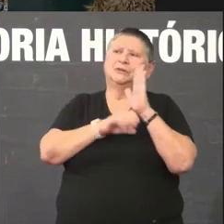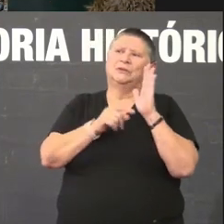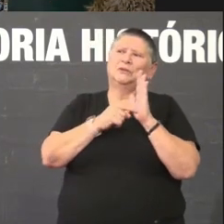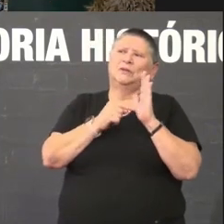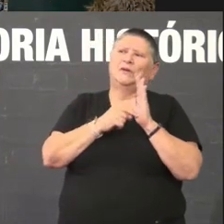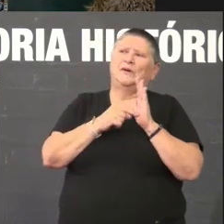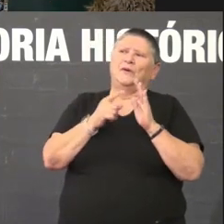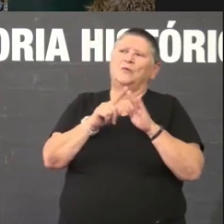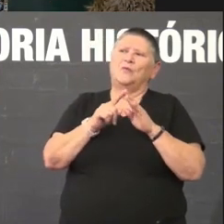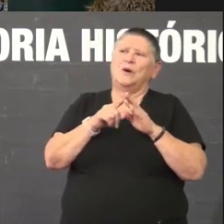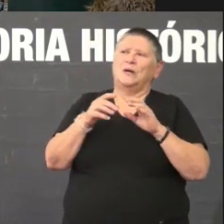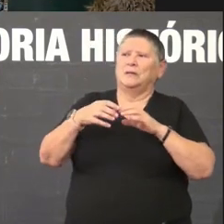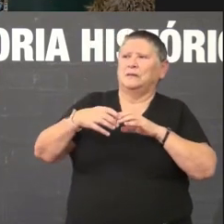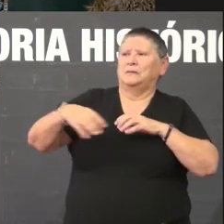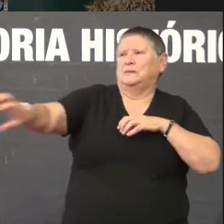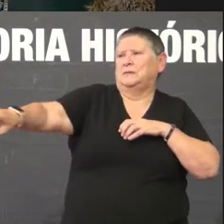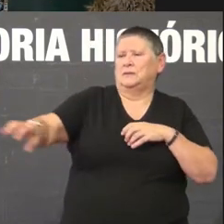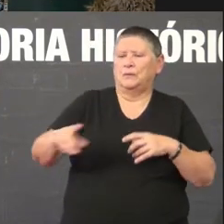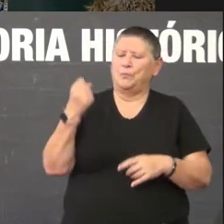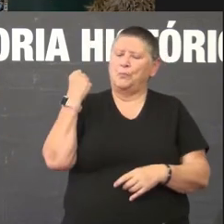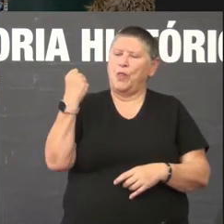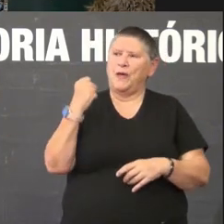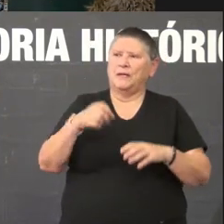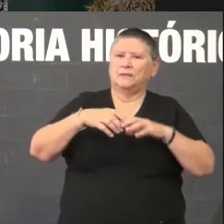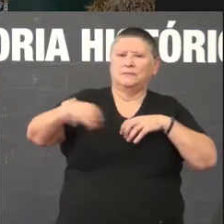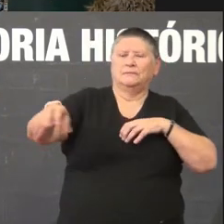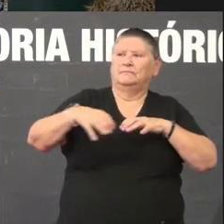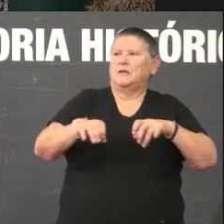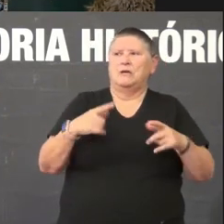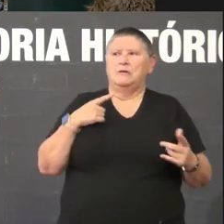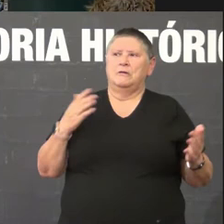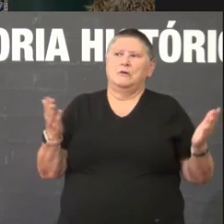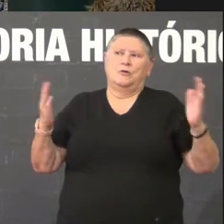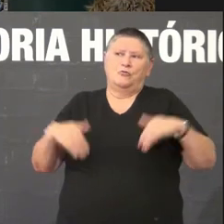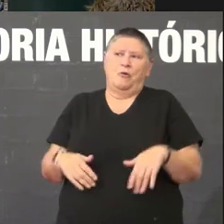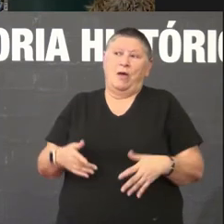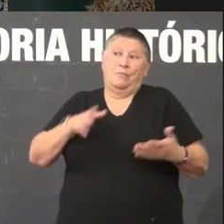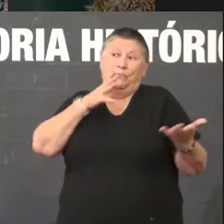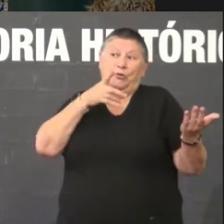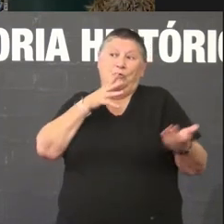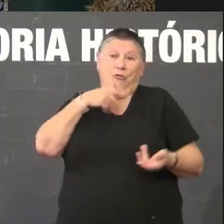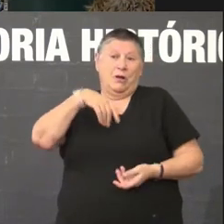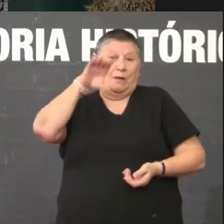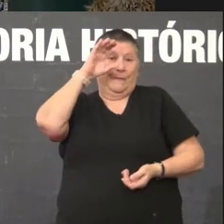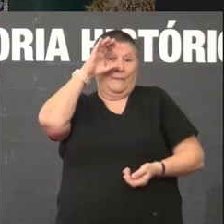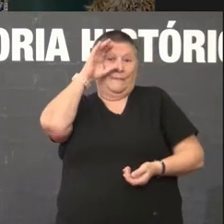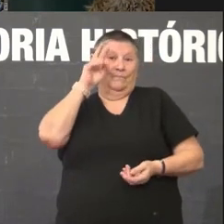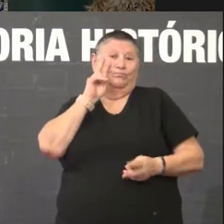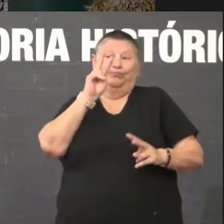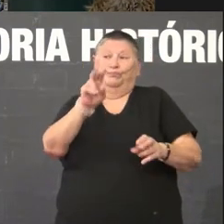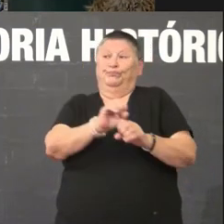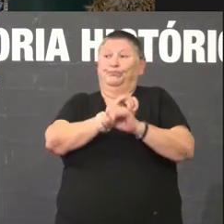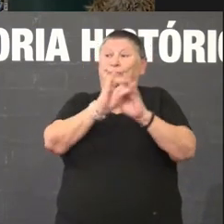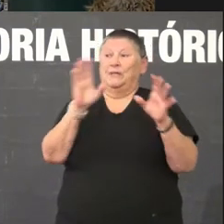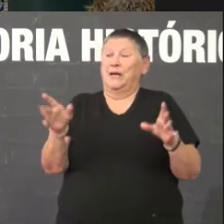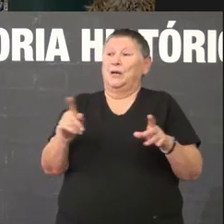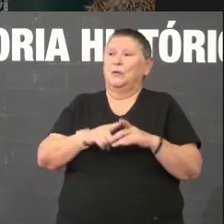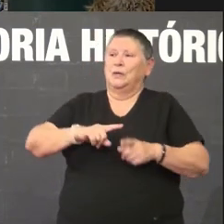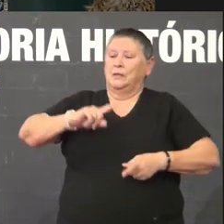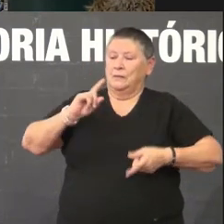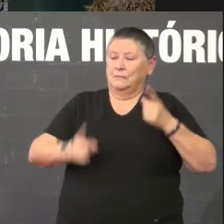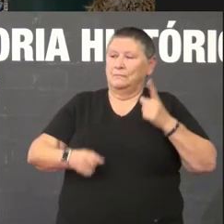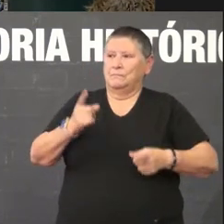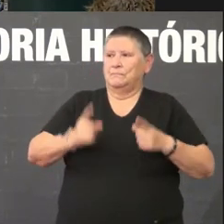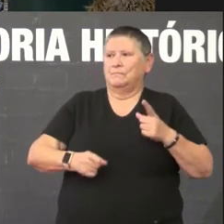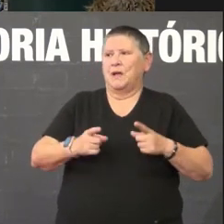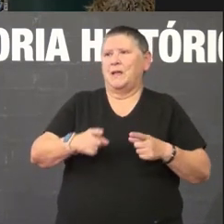de separación de poderes. ¿No? De feito, actualmente podemos observar como Ejecutivo legisla